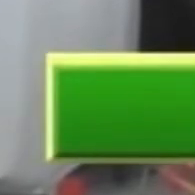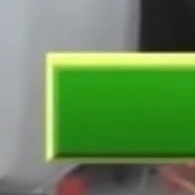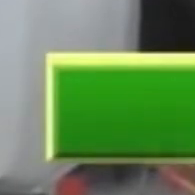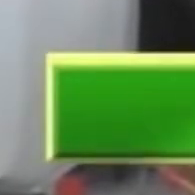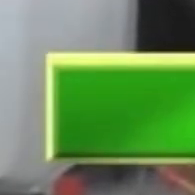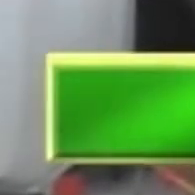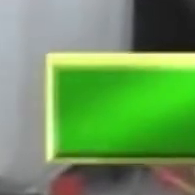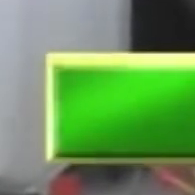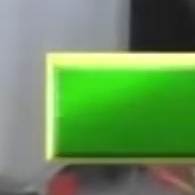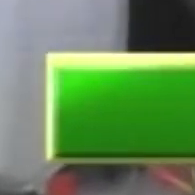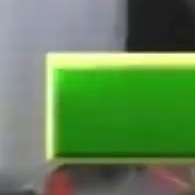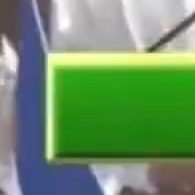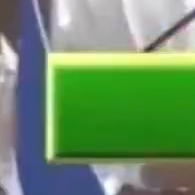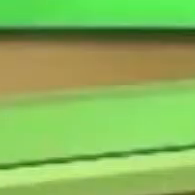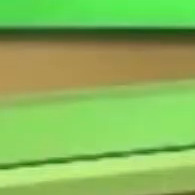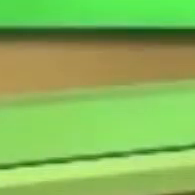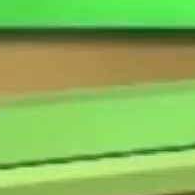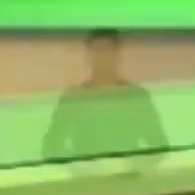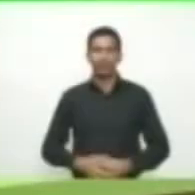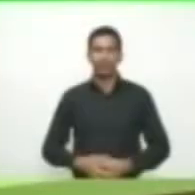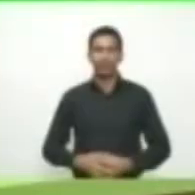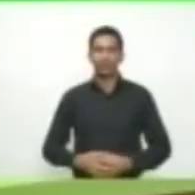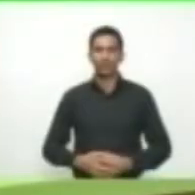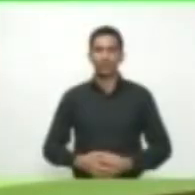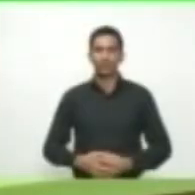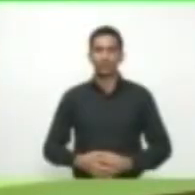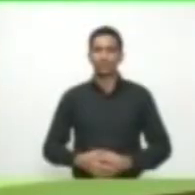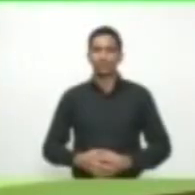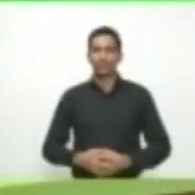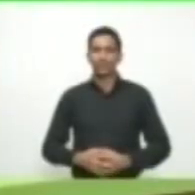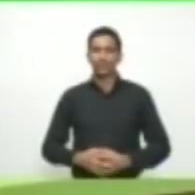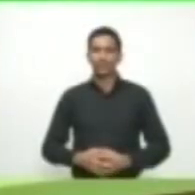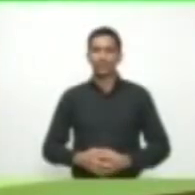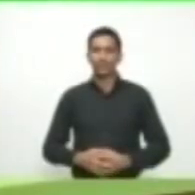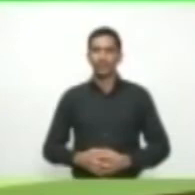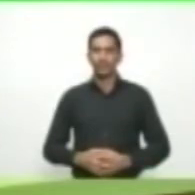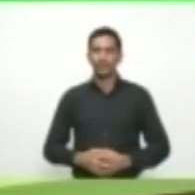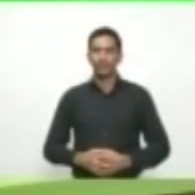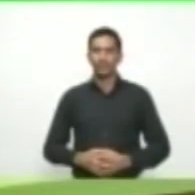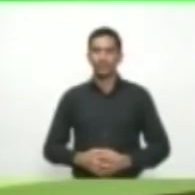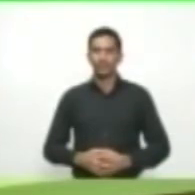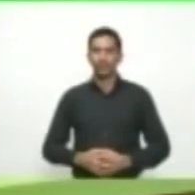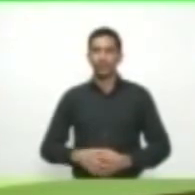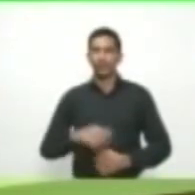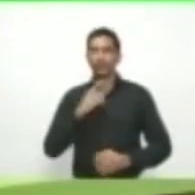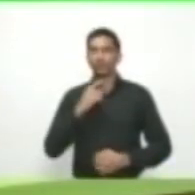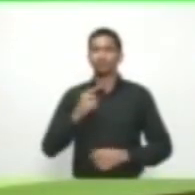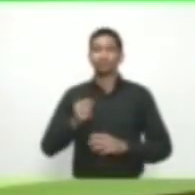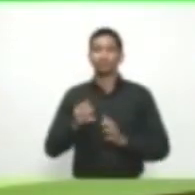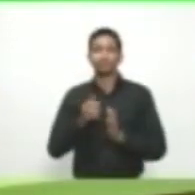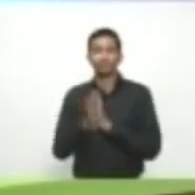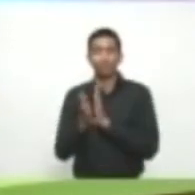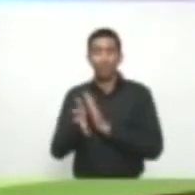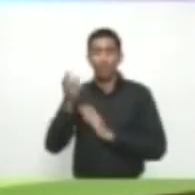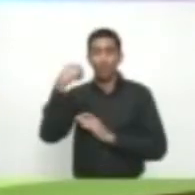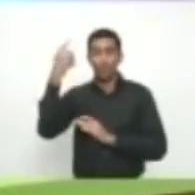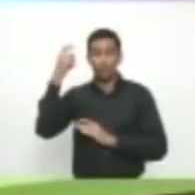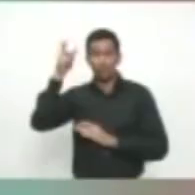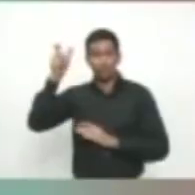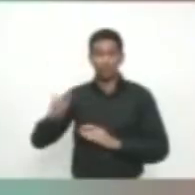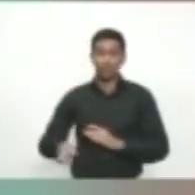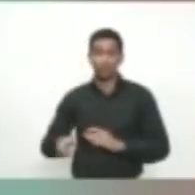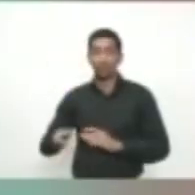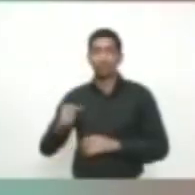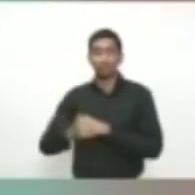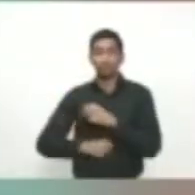un compromiso con la verdad. Bien, y muchísima atención que el dirigente político Donaldo Antonio Rodríguez Díaz, de 50 años de